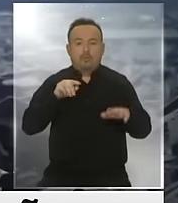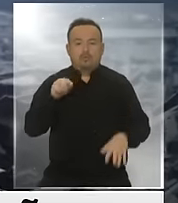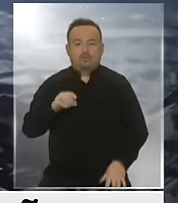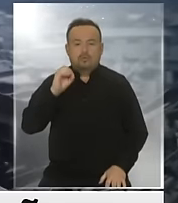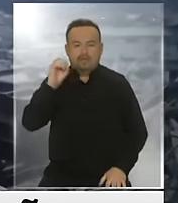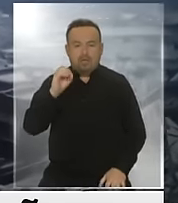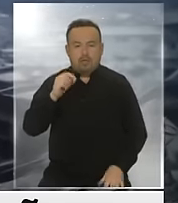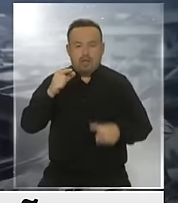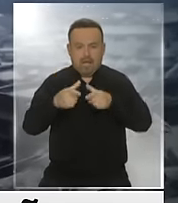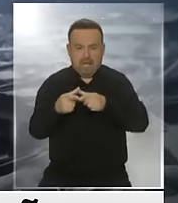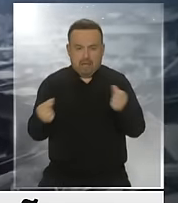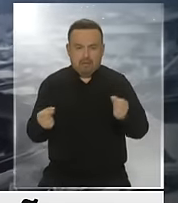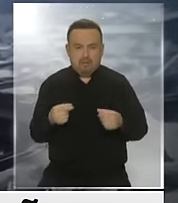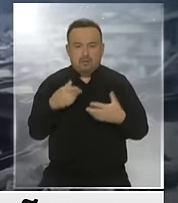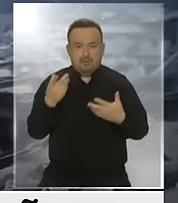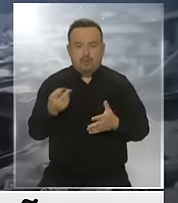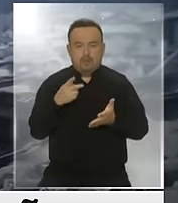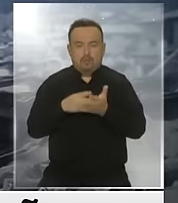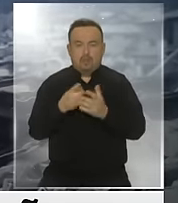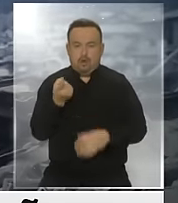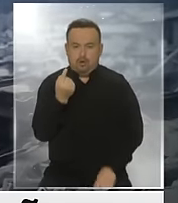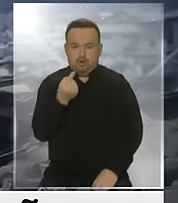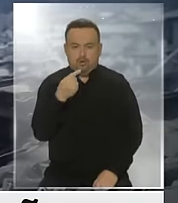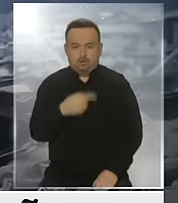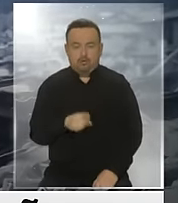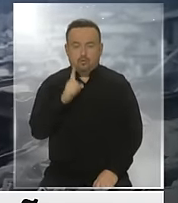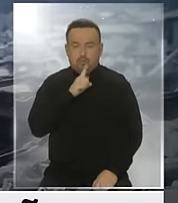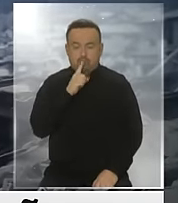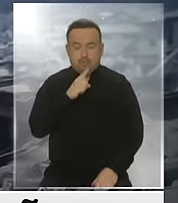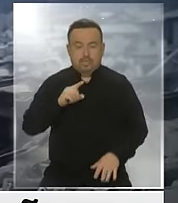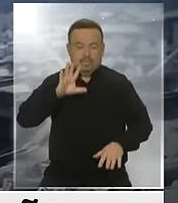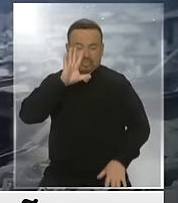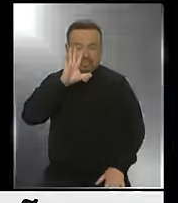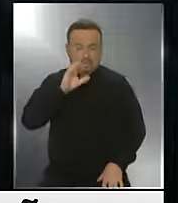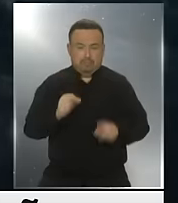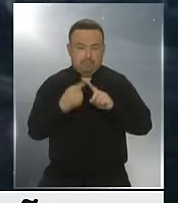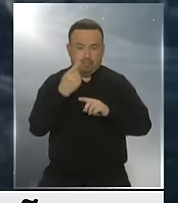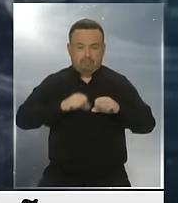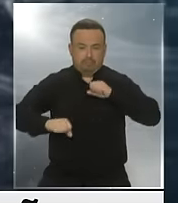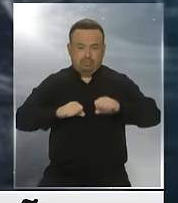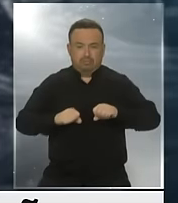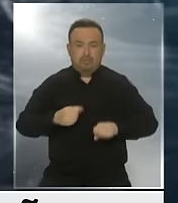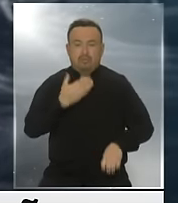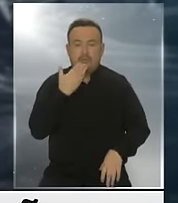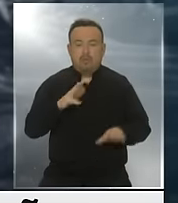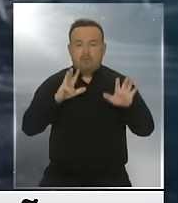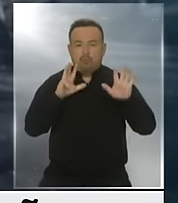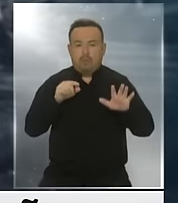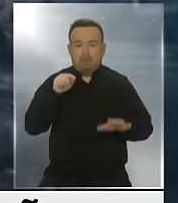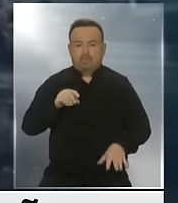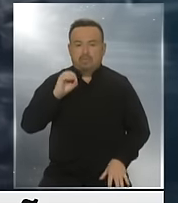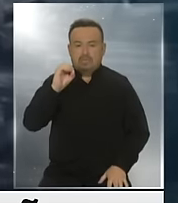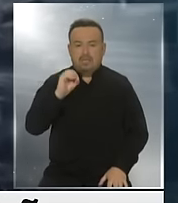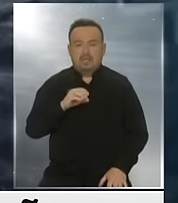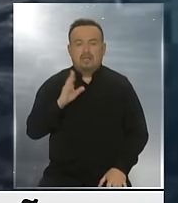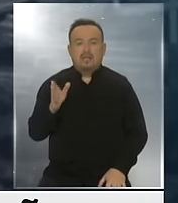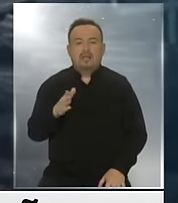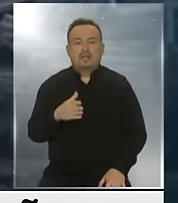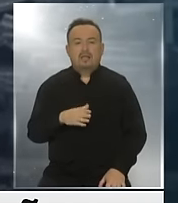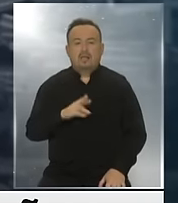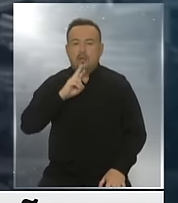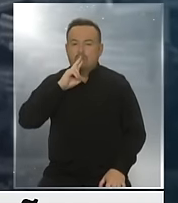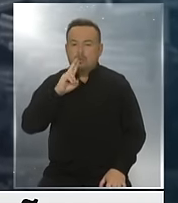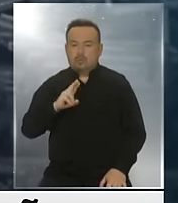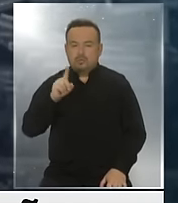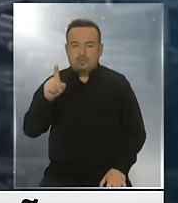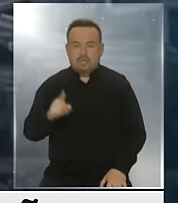de Japón el año 2011 y cerrando la lista de los 5 primeros también con 9.0 la ciudad de